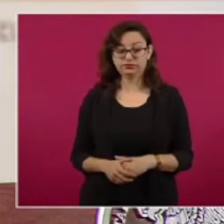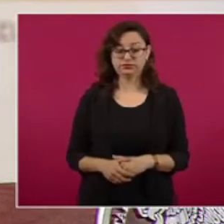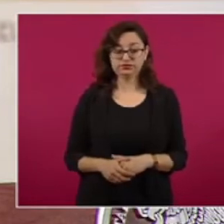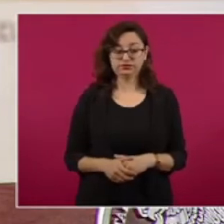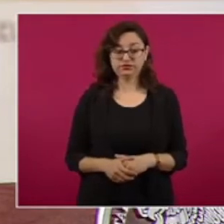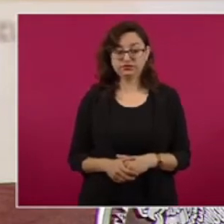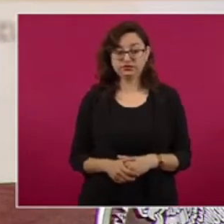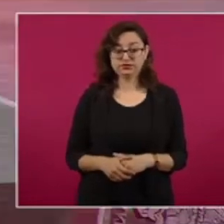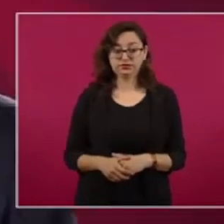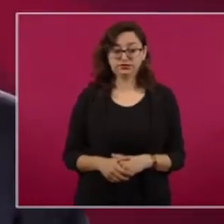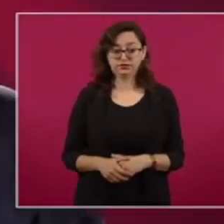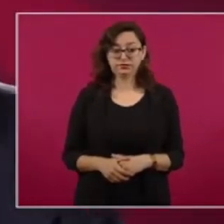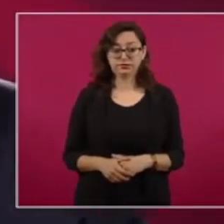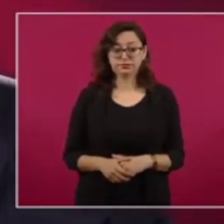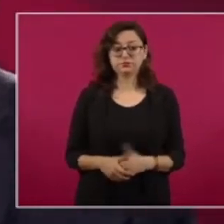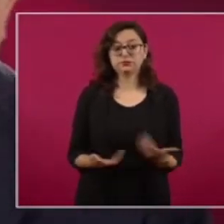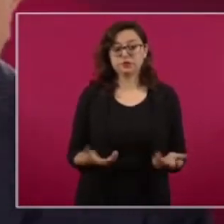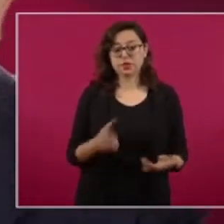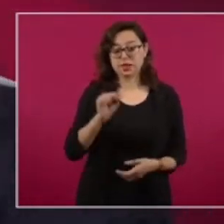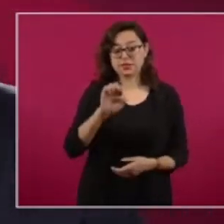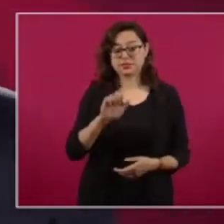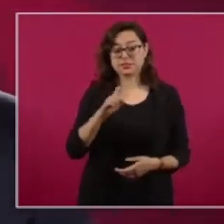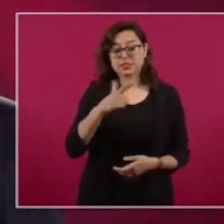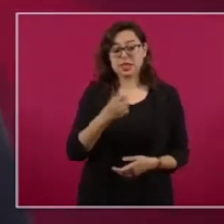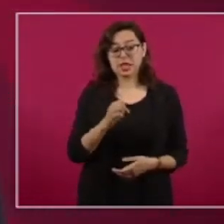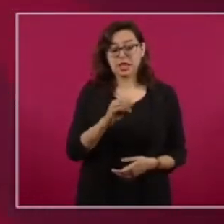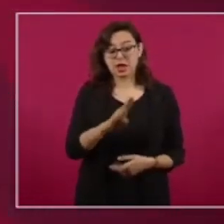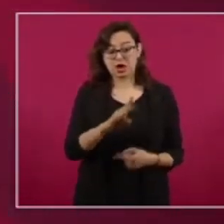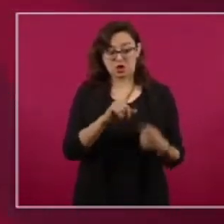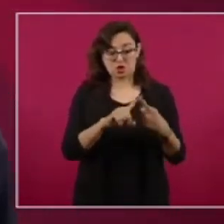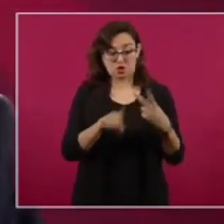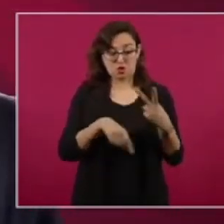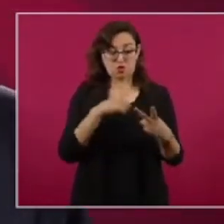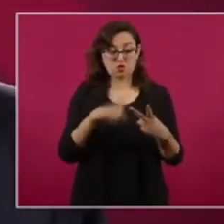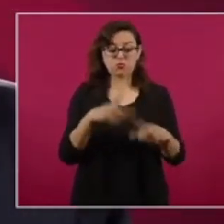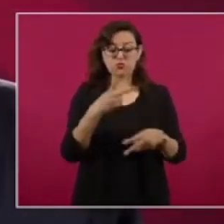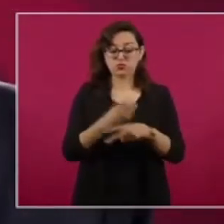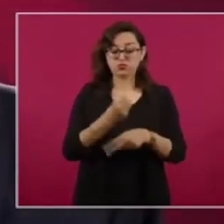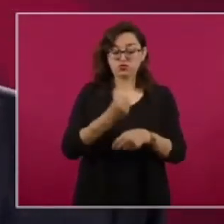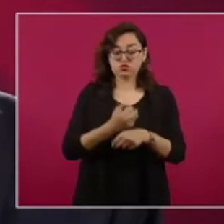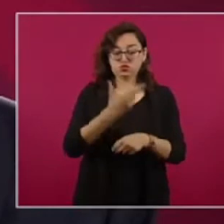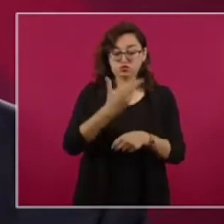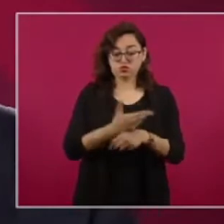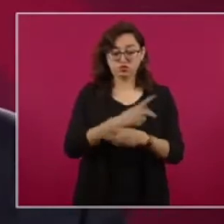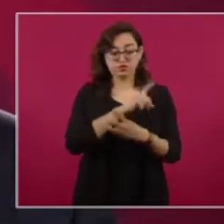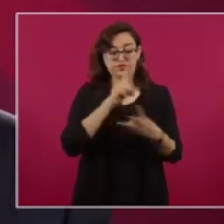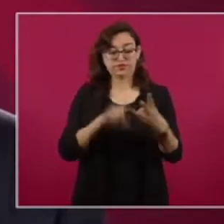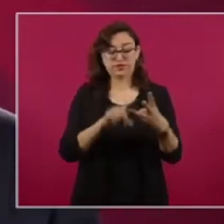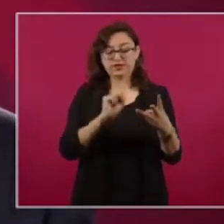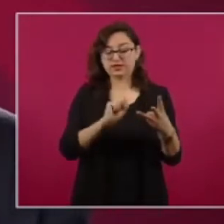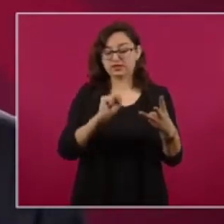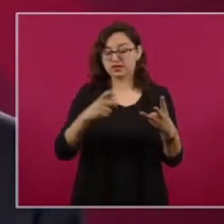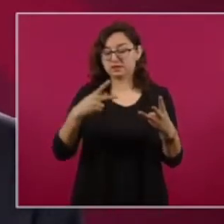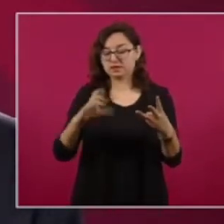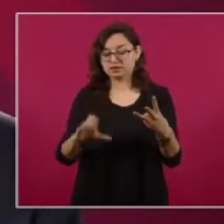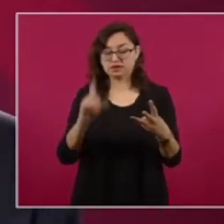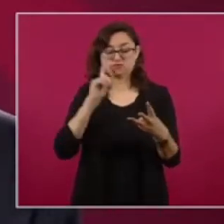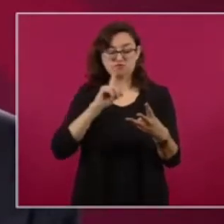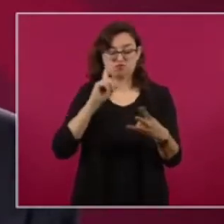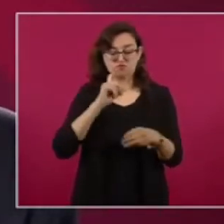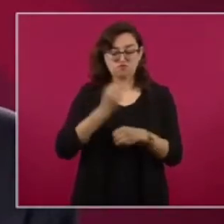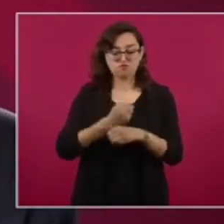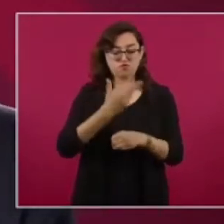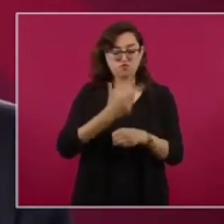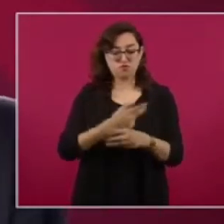pedirle al secretario de Gobernación, al subsecretario, a la secretaria de Seguridad Pública